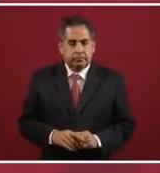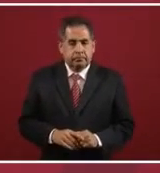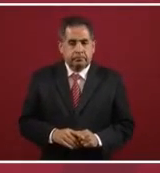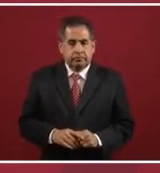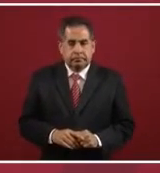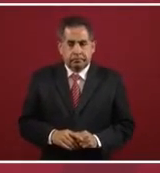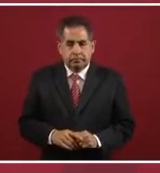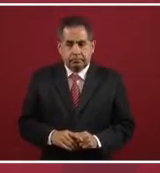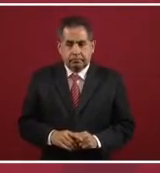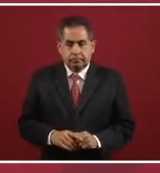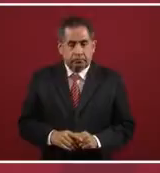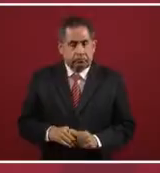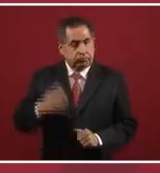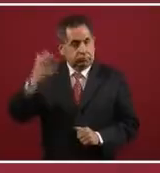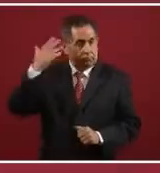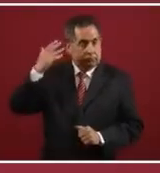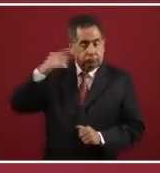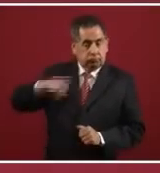El régimen